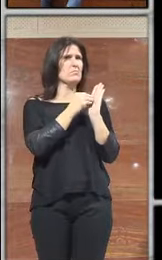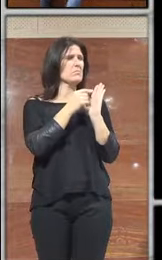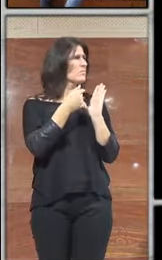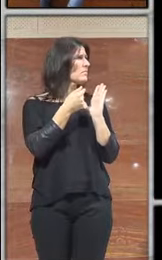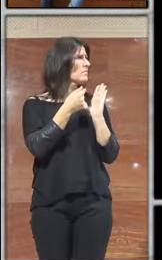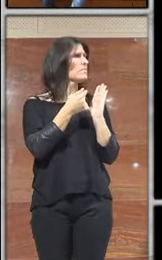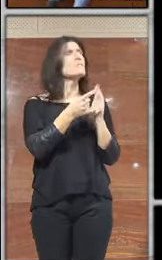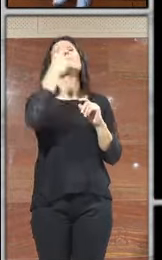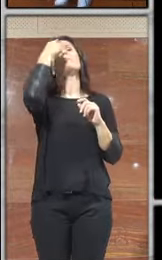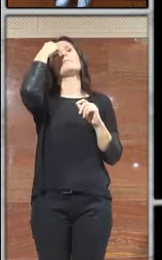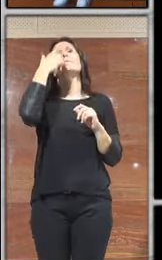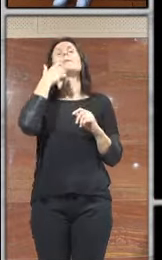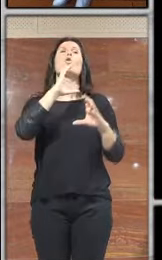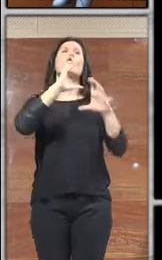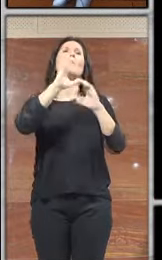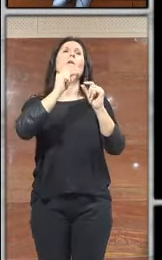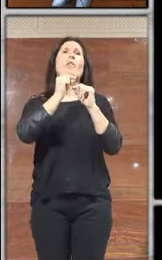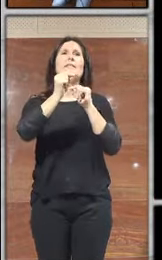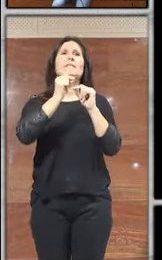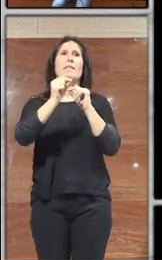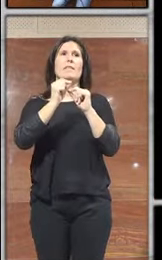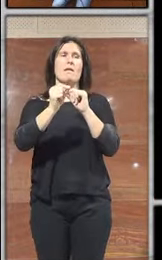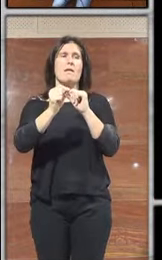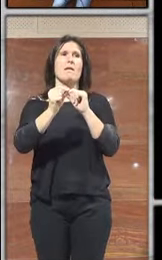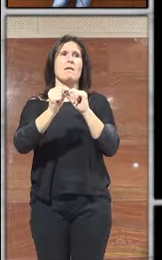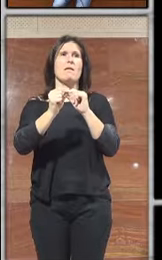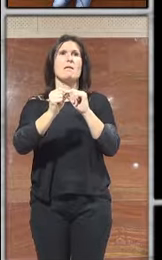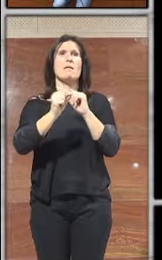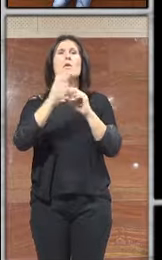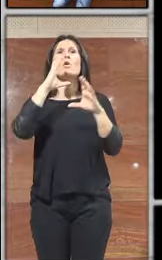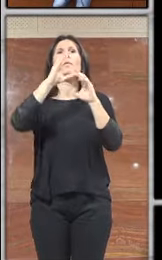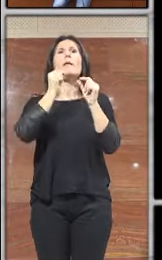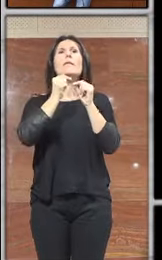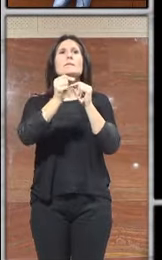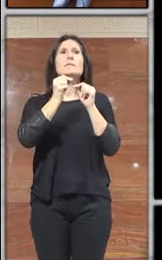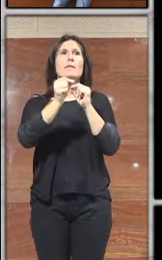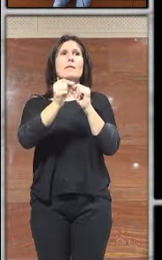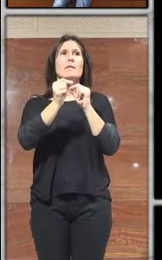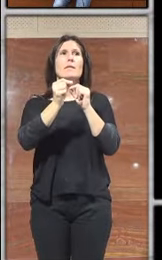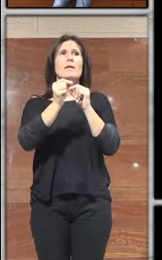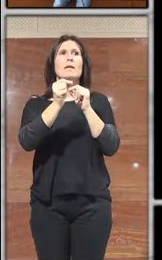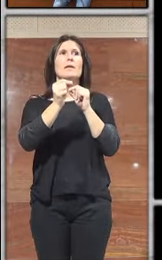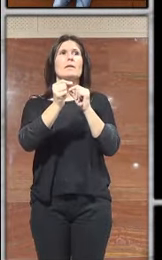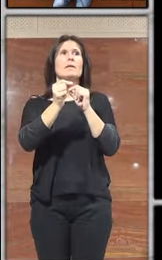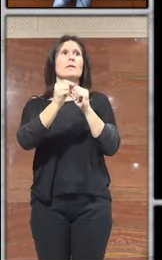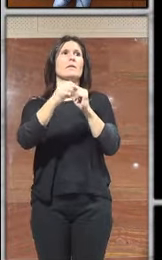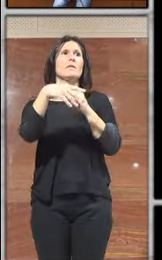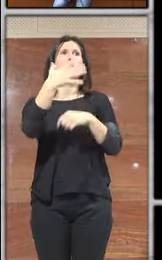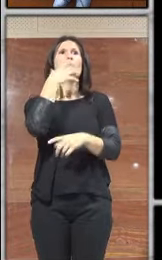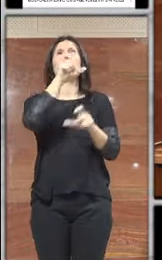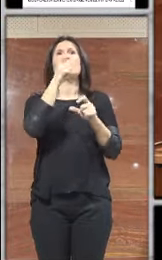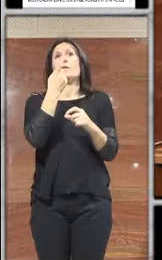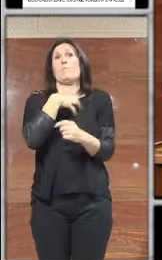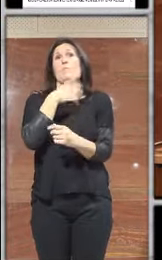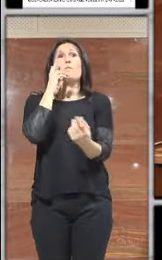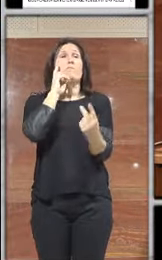Ah, en comunicación a distancia, perdón. Para la comunicación a distancia, bueno, pues con las personas que no tenemos cara a cara,